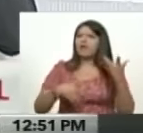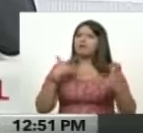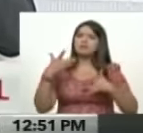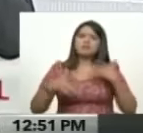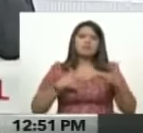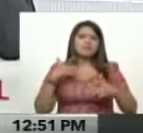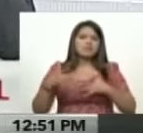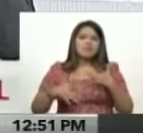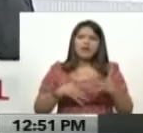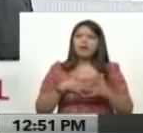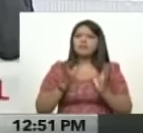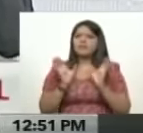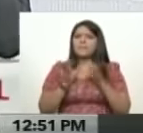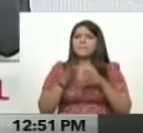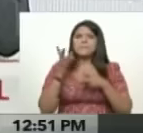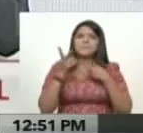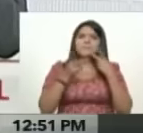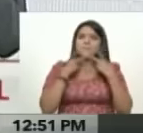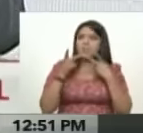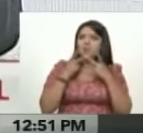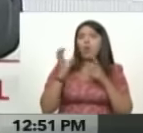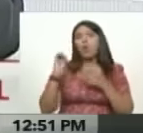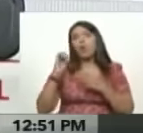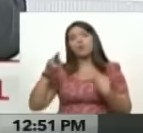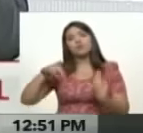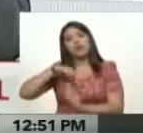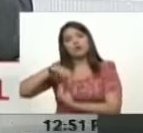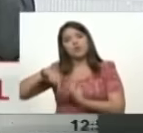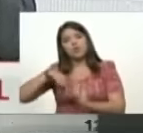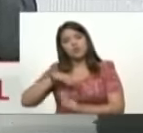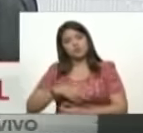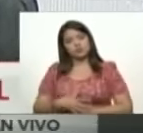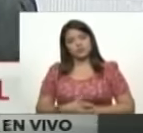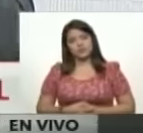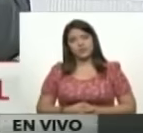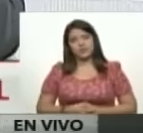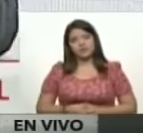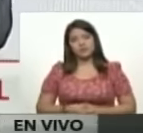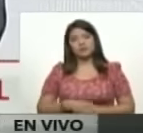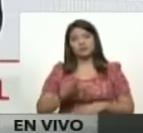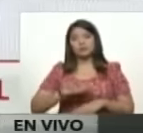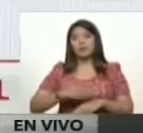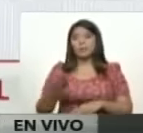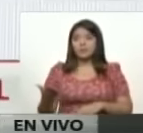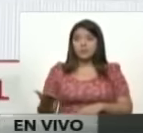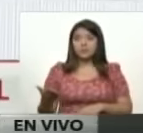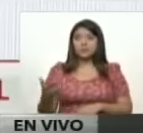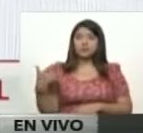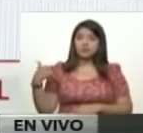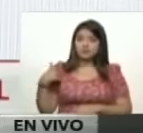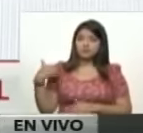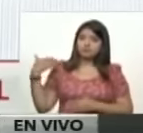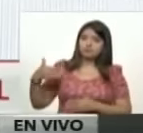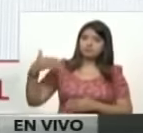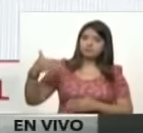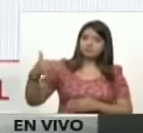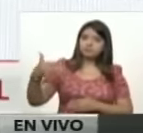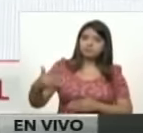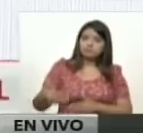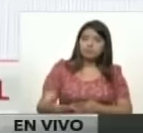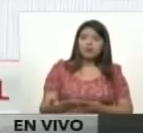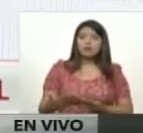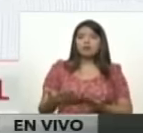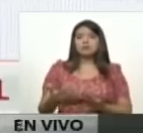de nuestro partido o de la revolución, porque vengo precisamente de